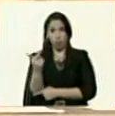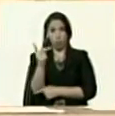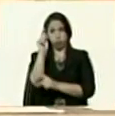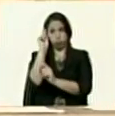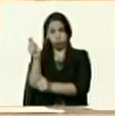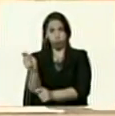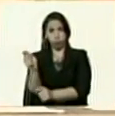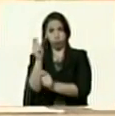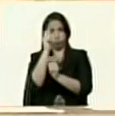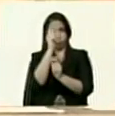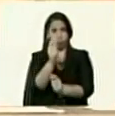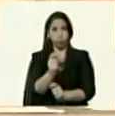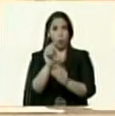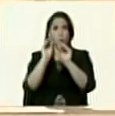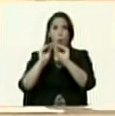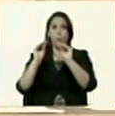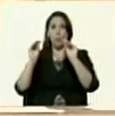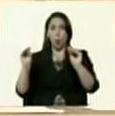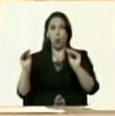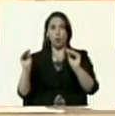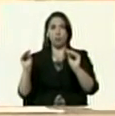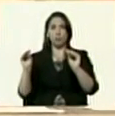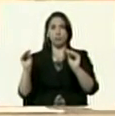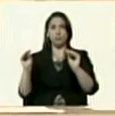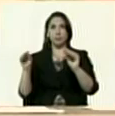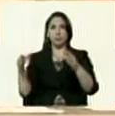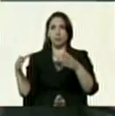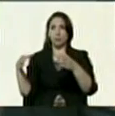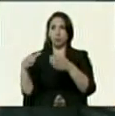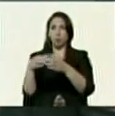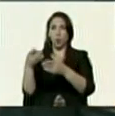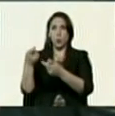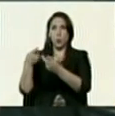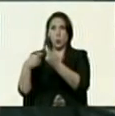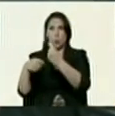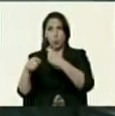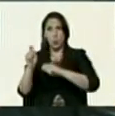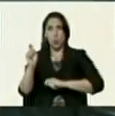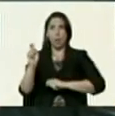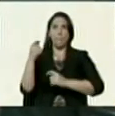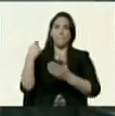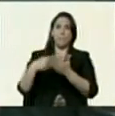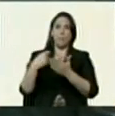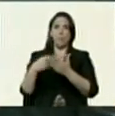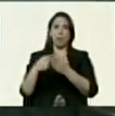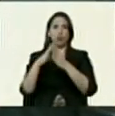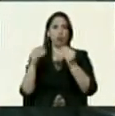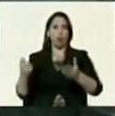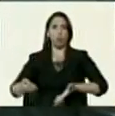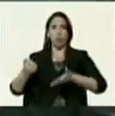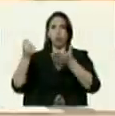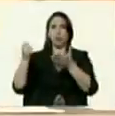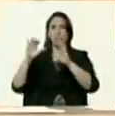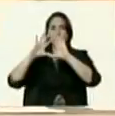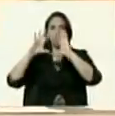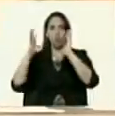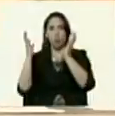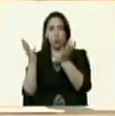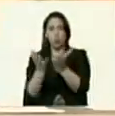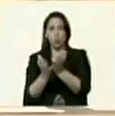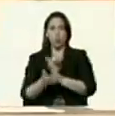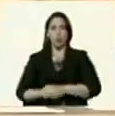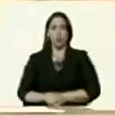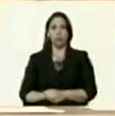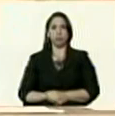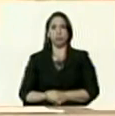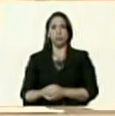convoquen a una ronda de renegociación de la deuda con todos los bonistas del mundo y